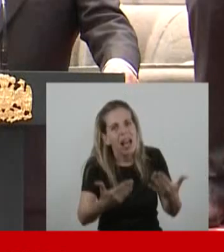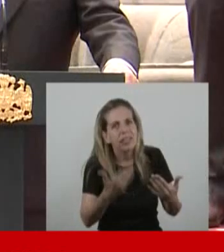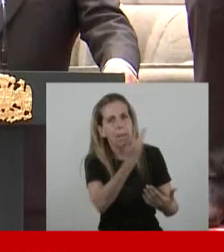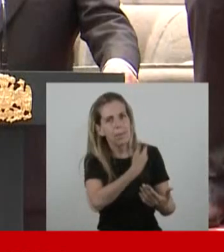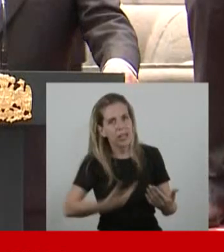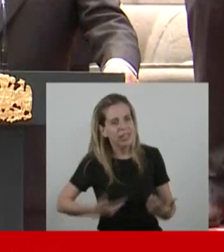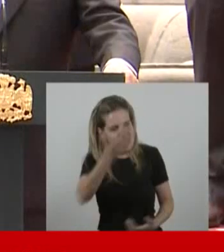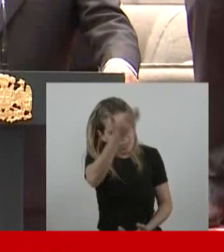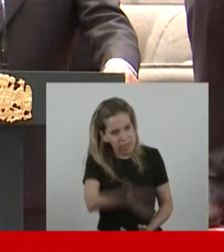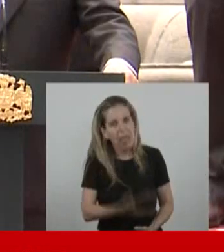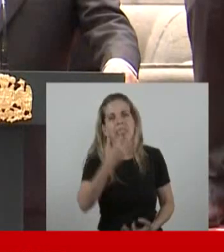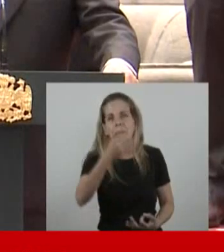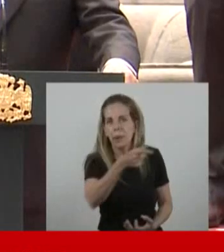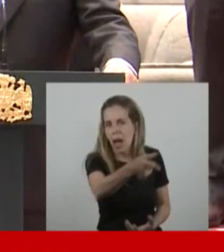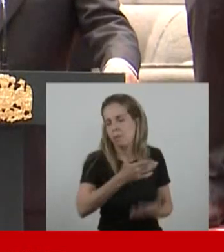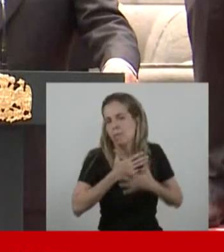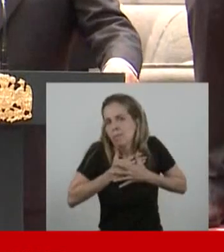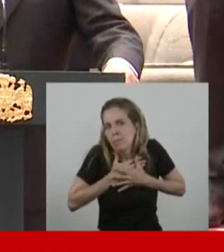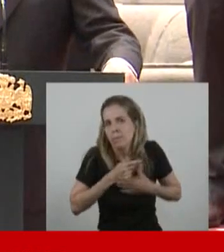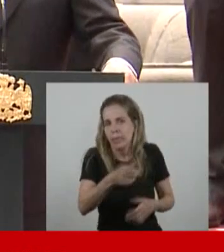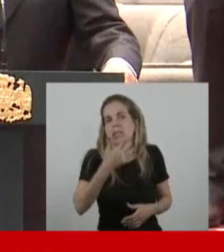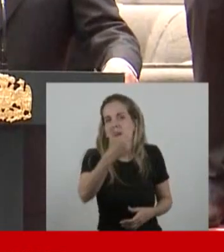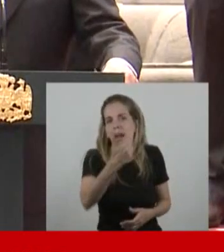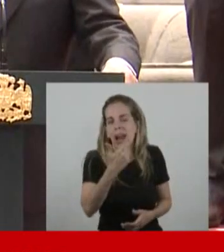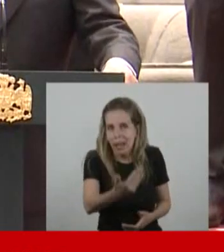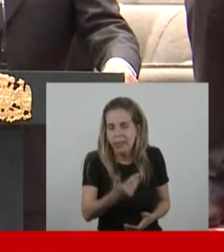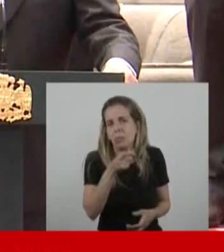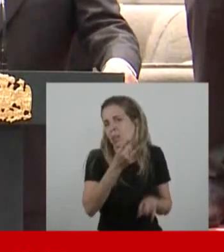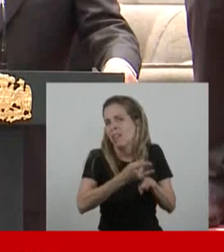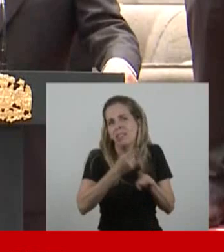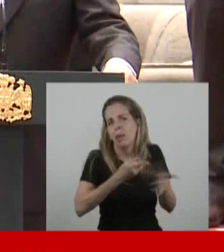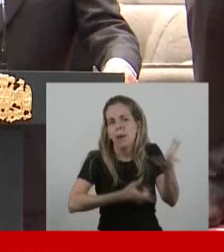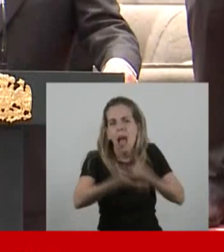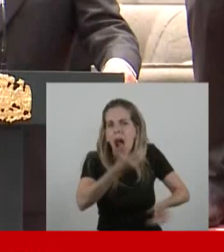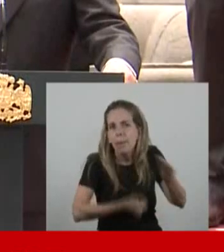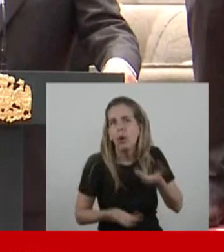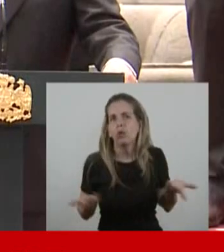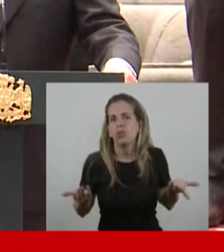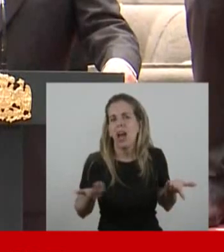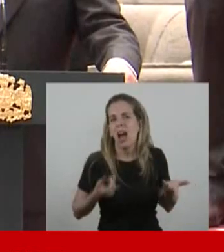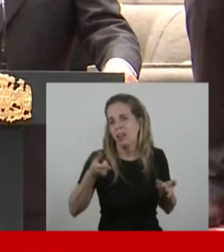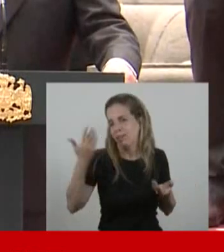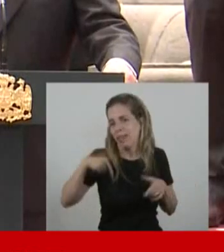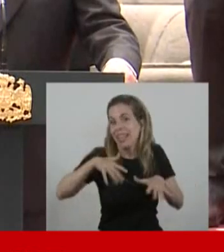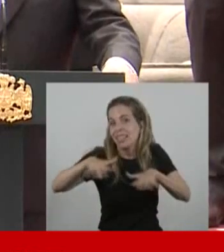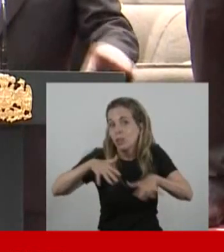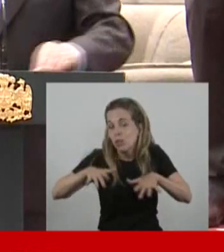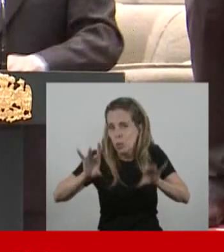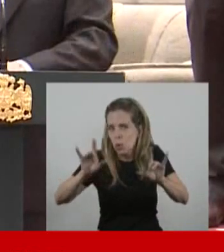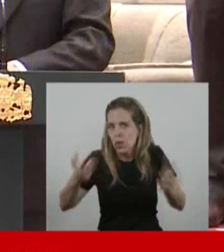su cordialidad, por su afecto y por estar siempre, porque en este tiempo